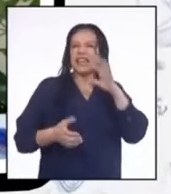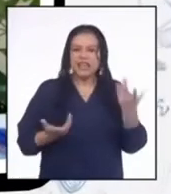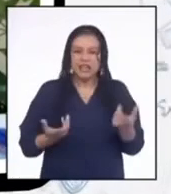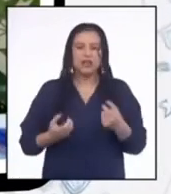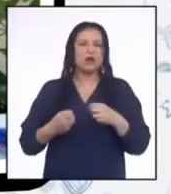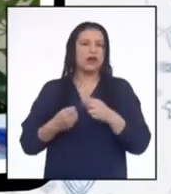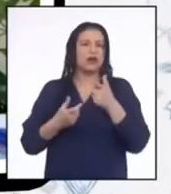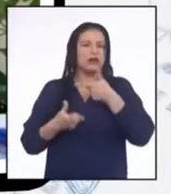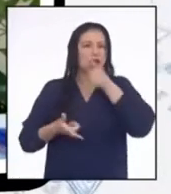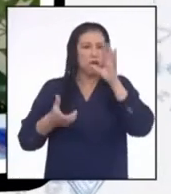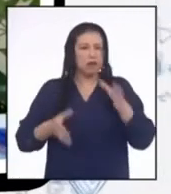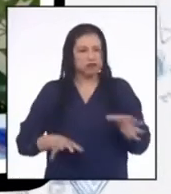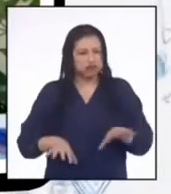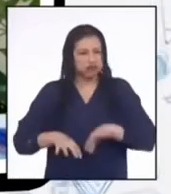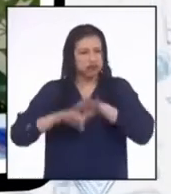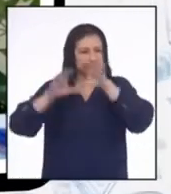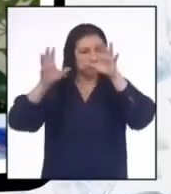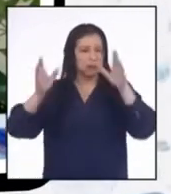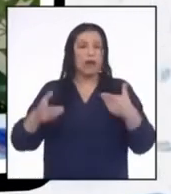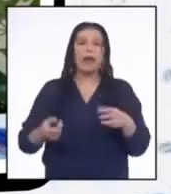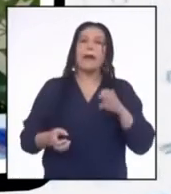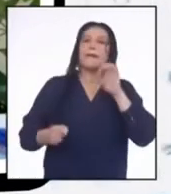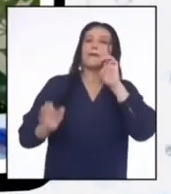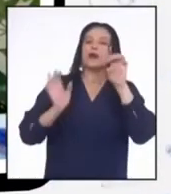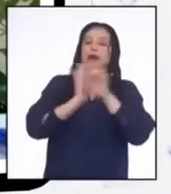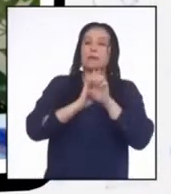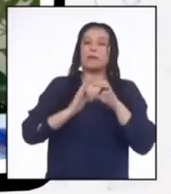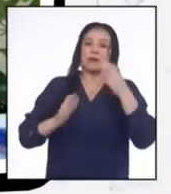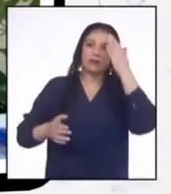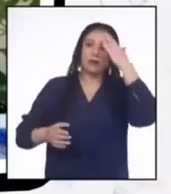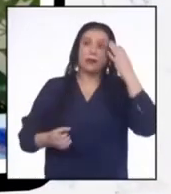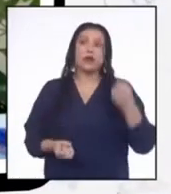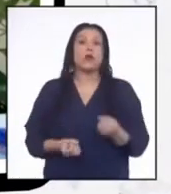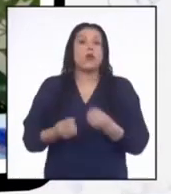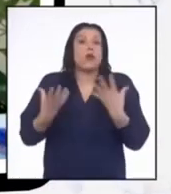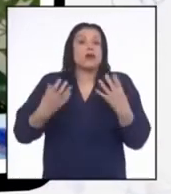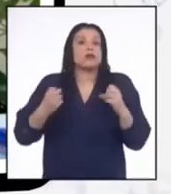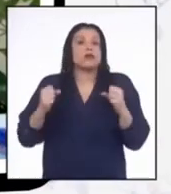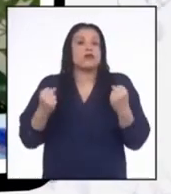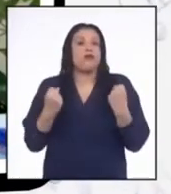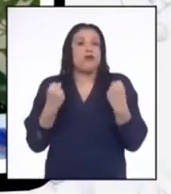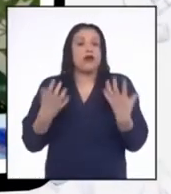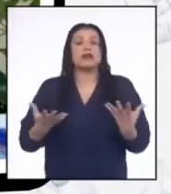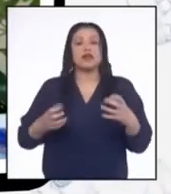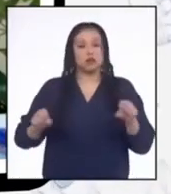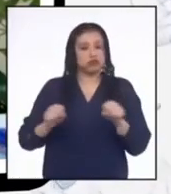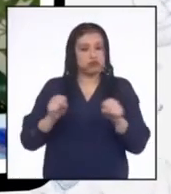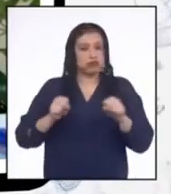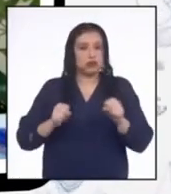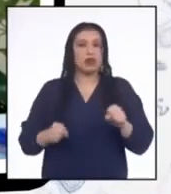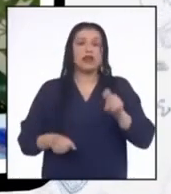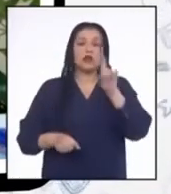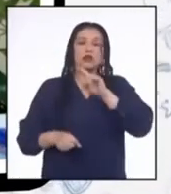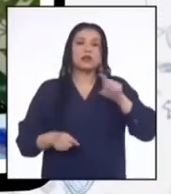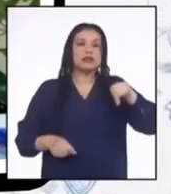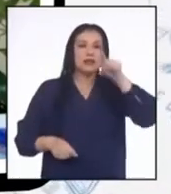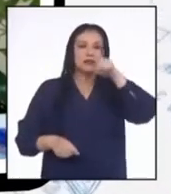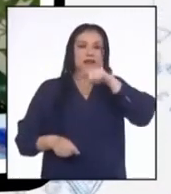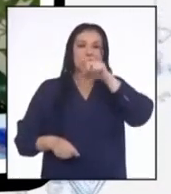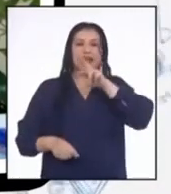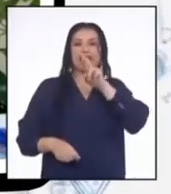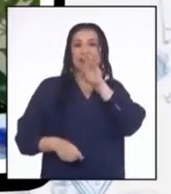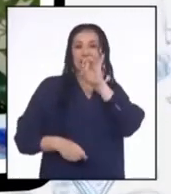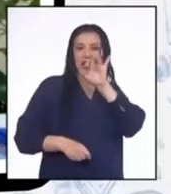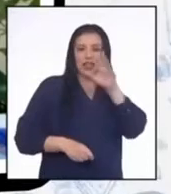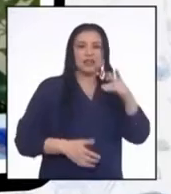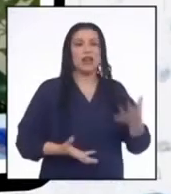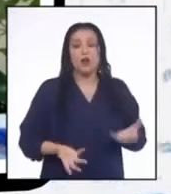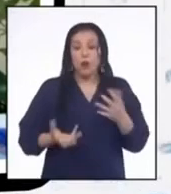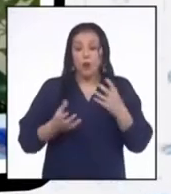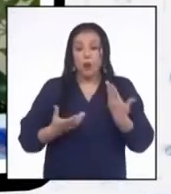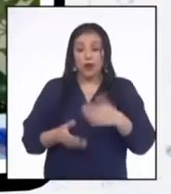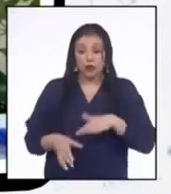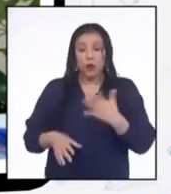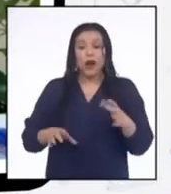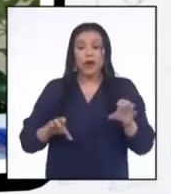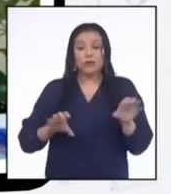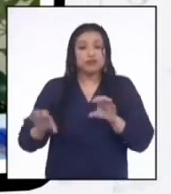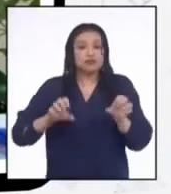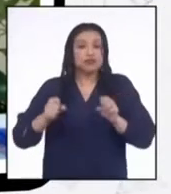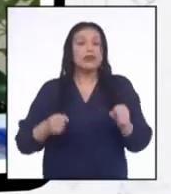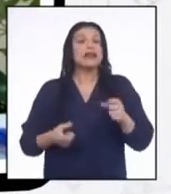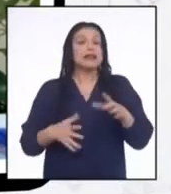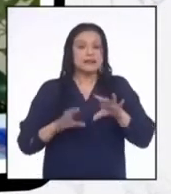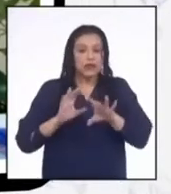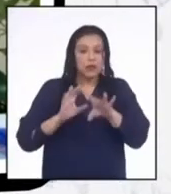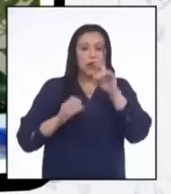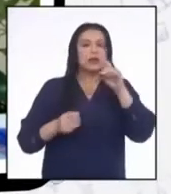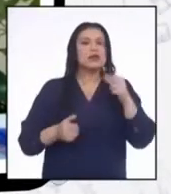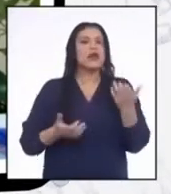Por ejemplo, para medir la fuerza de un temblor se utiliza la escala de Richter. Al producirse un sismo se localiza el epicentro y a